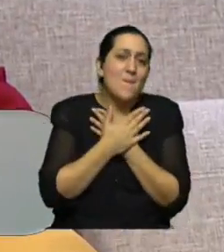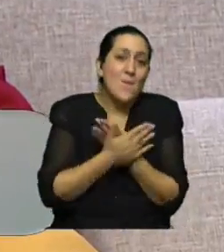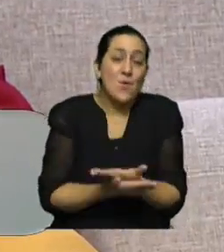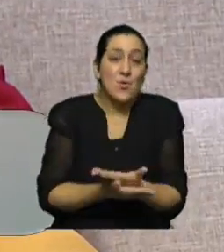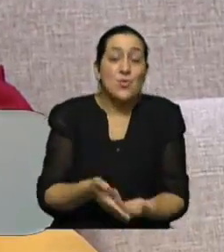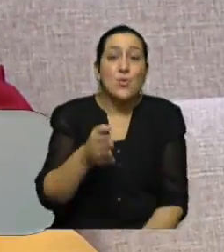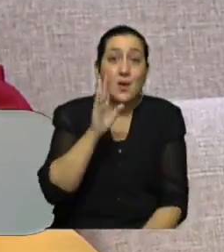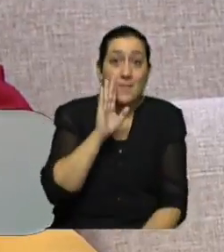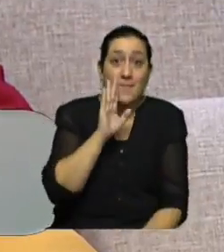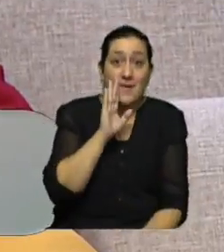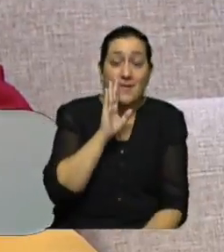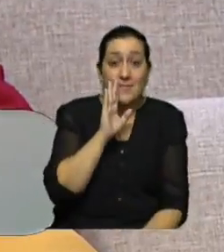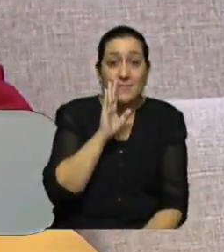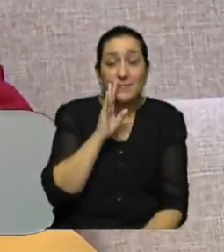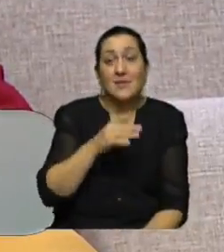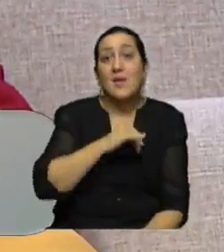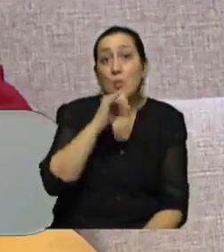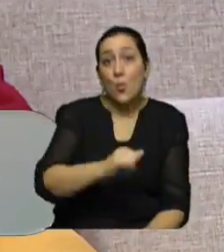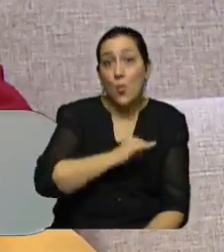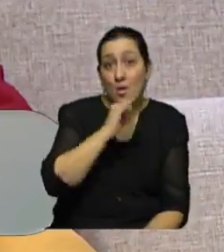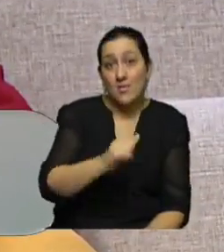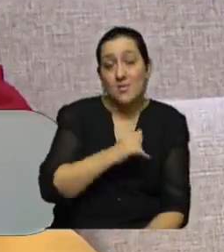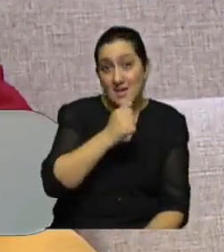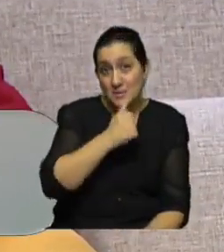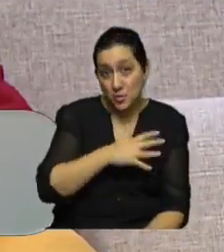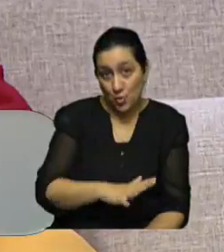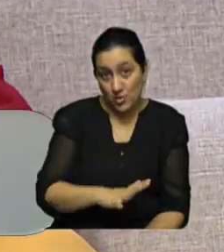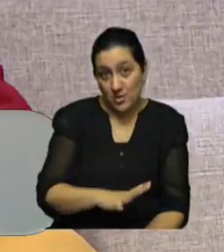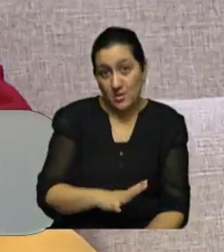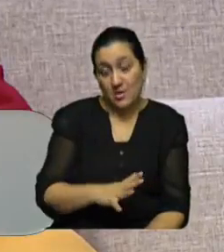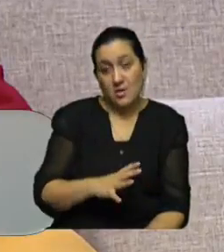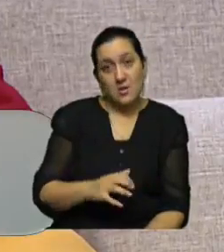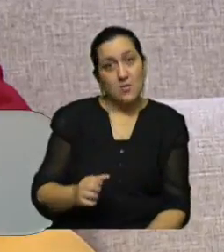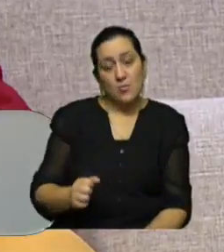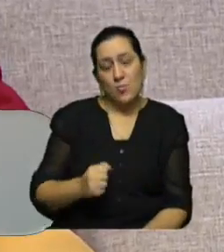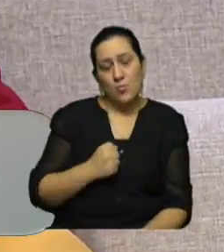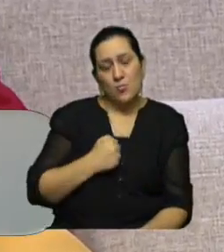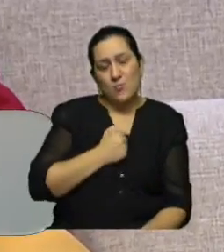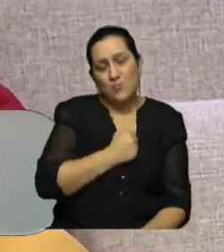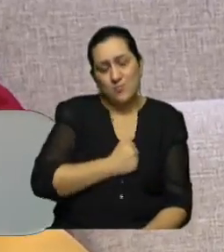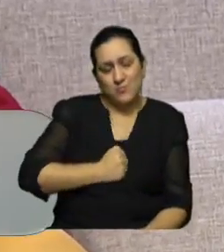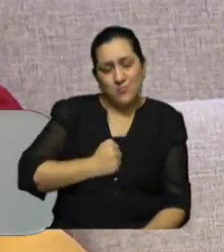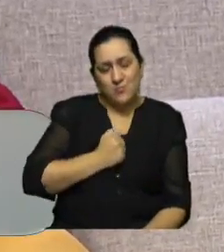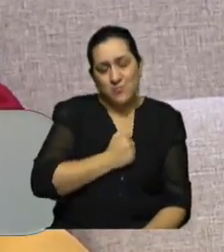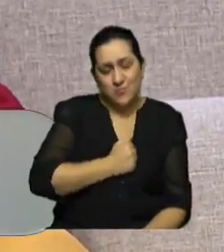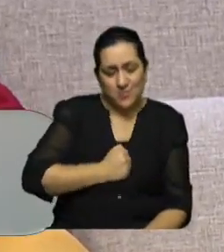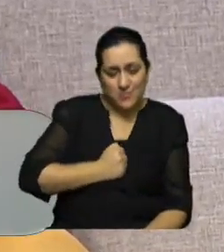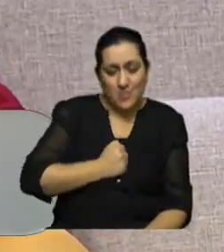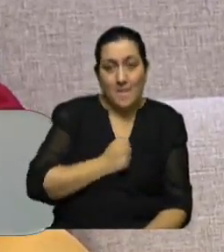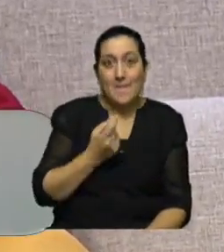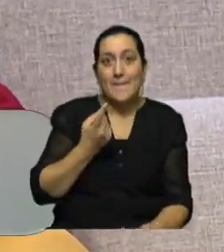mamá que relata una historia que es muy dura, pero se vivencia desde un